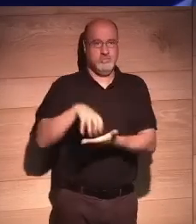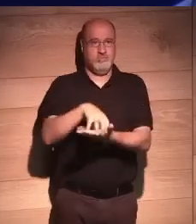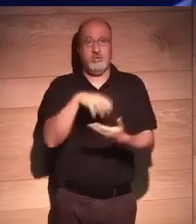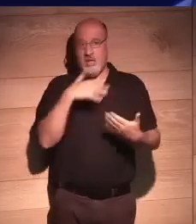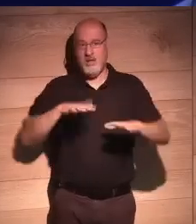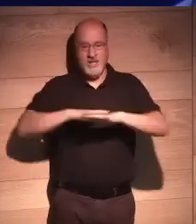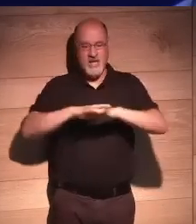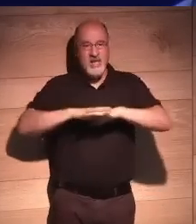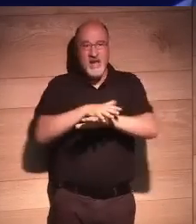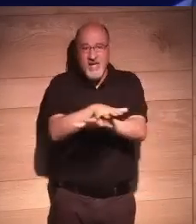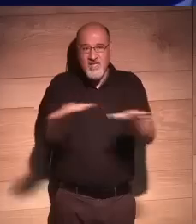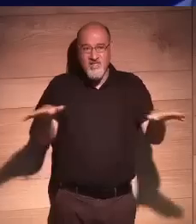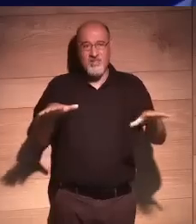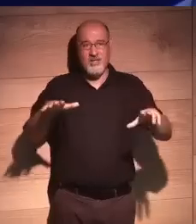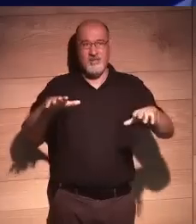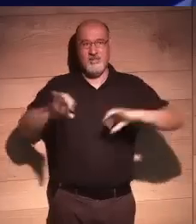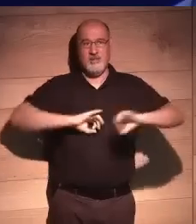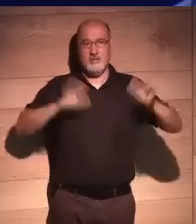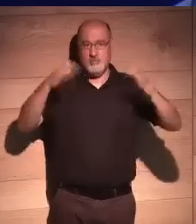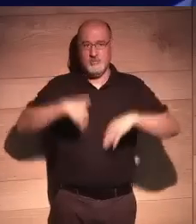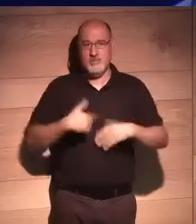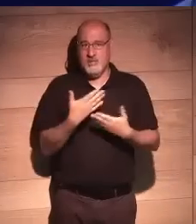de teatros, no se había